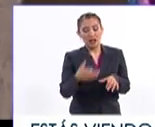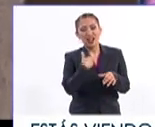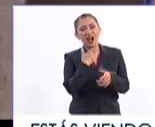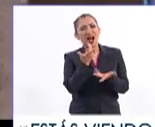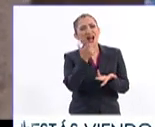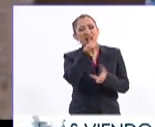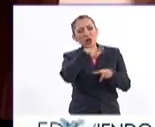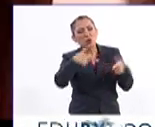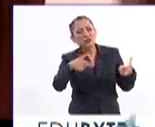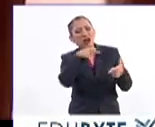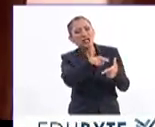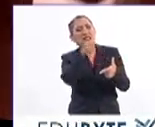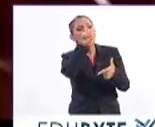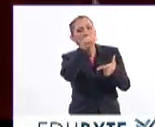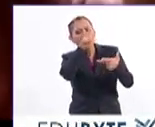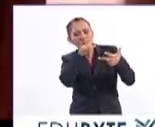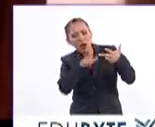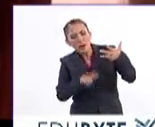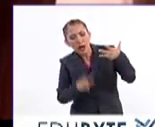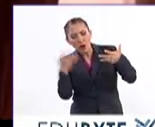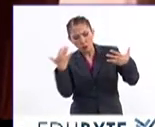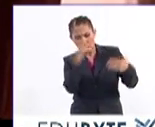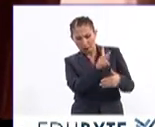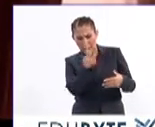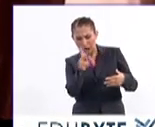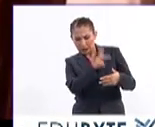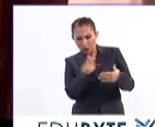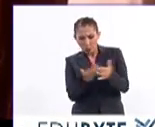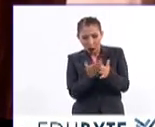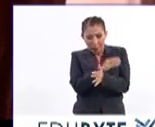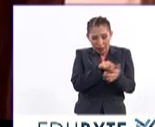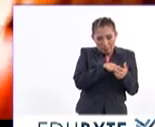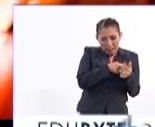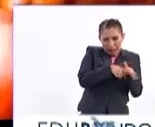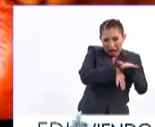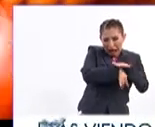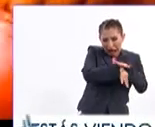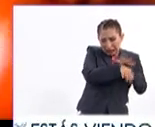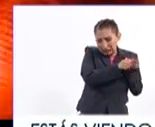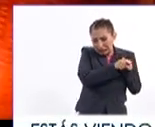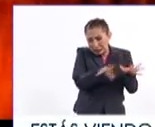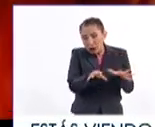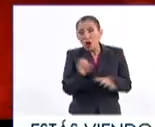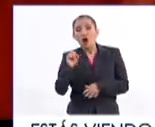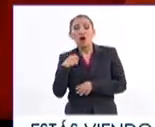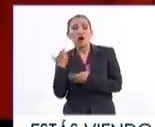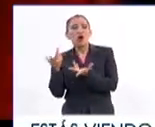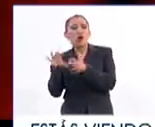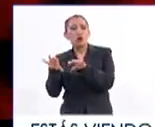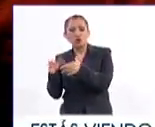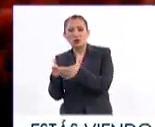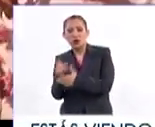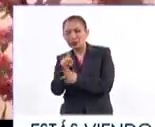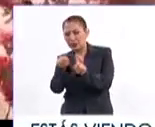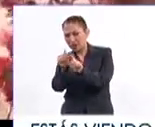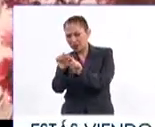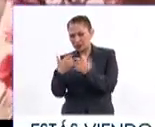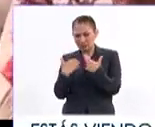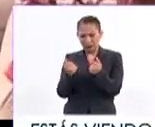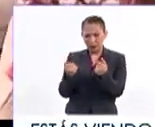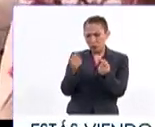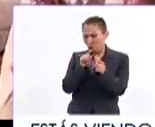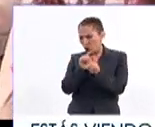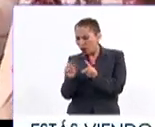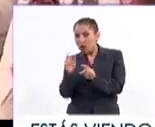lingüística es un conjunto de lenguas cuyas semejanzas obedecen a un origen común. Una agrupación lingüística es el conjunto de variantes